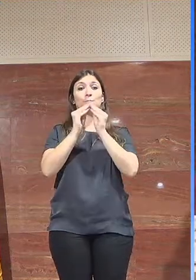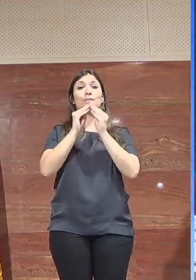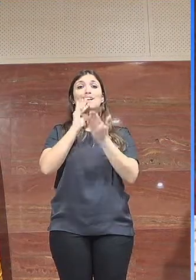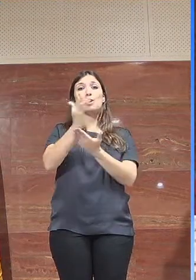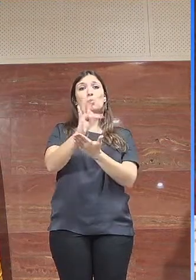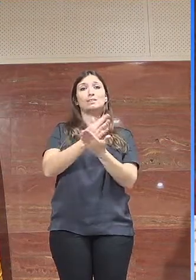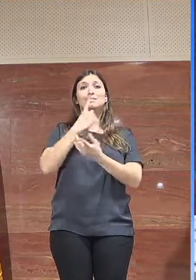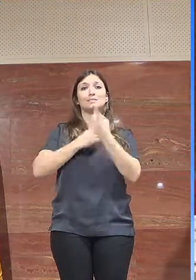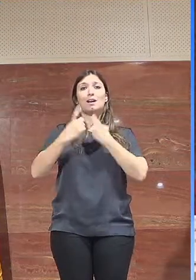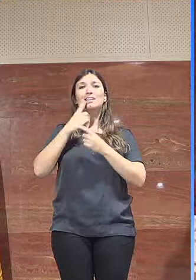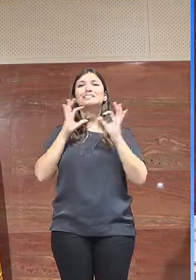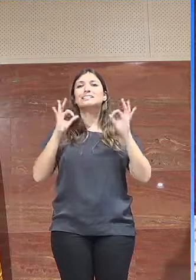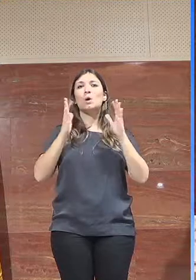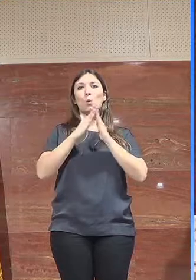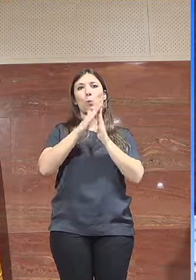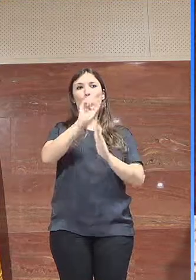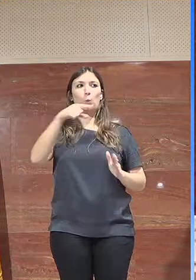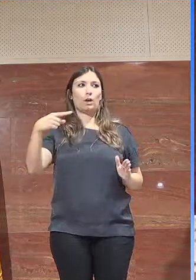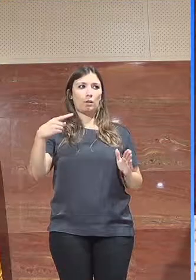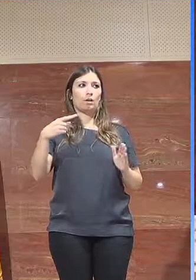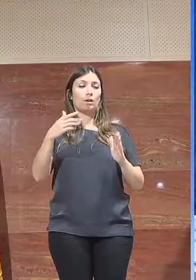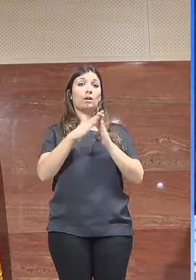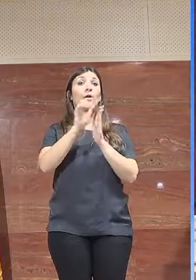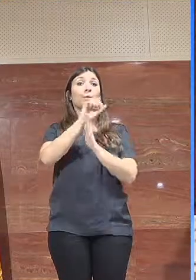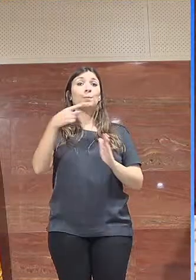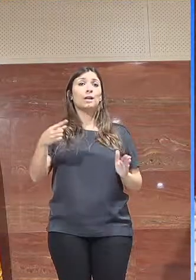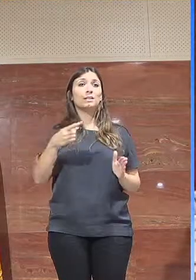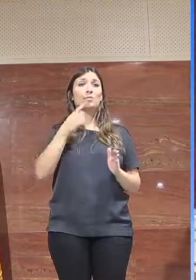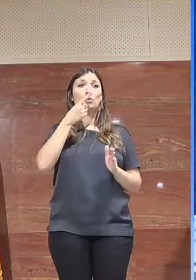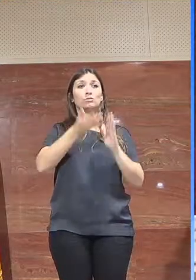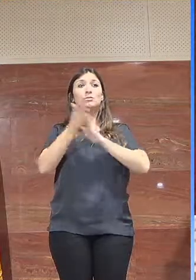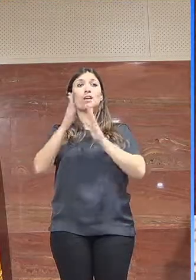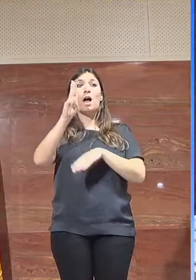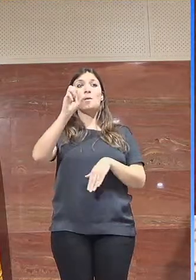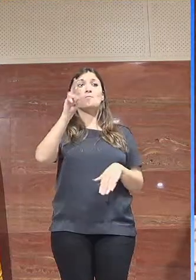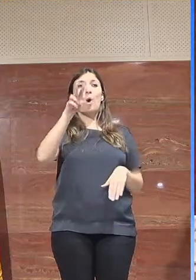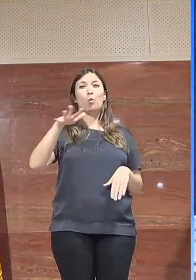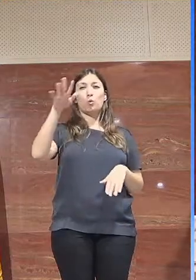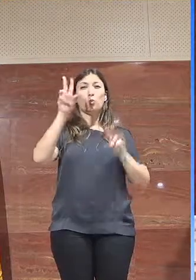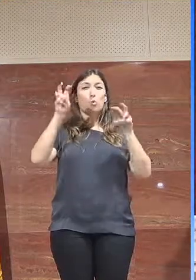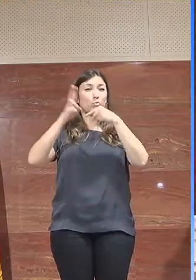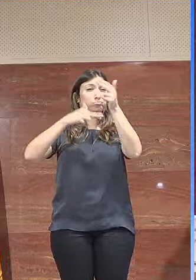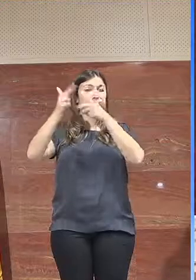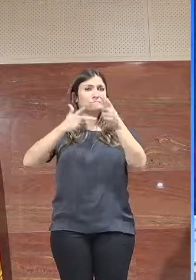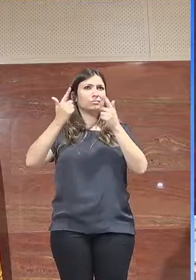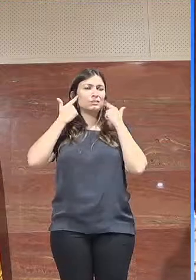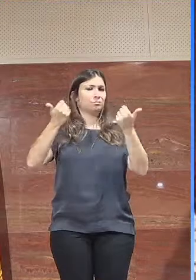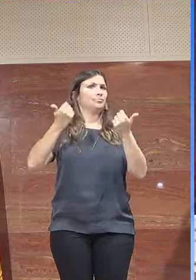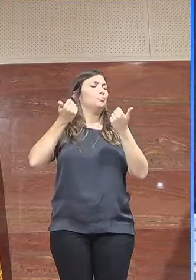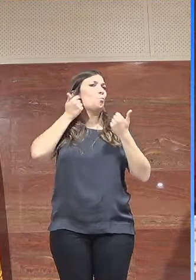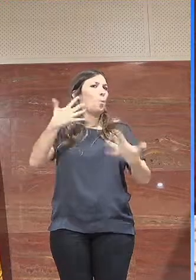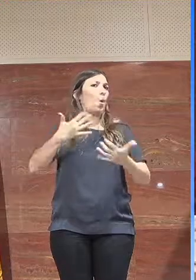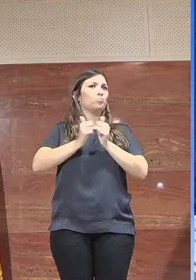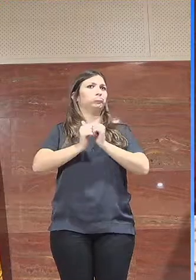sobre la vivienda, ¿no? La verdad es que la vivienda, pues si nos vamos por ahí algunos paus, vemos que han evolucionado sustancialmente en cuanto